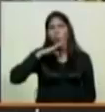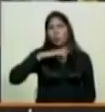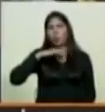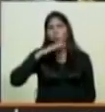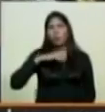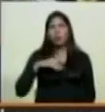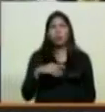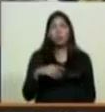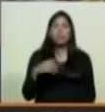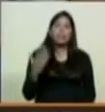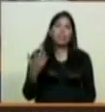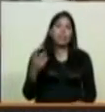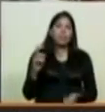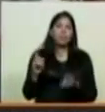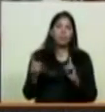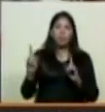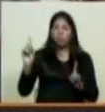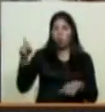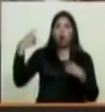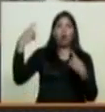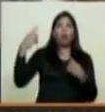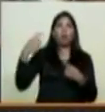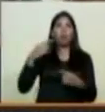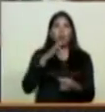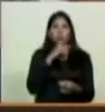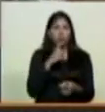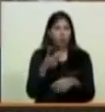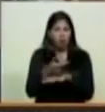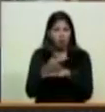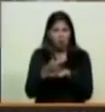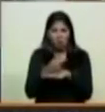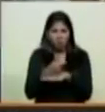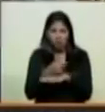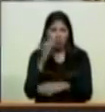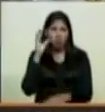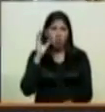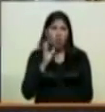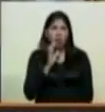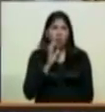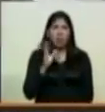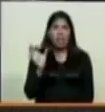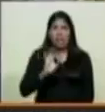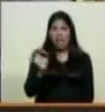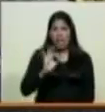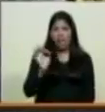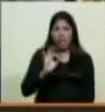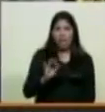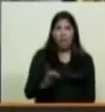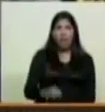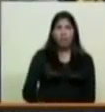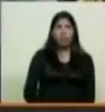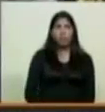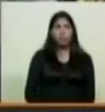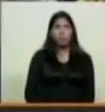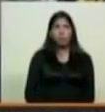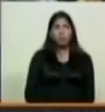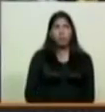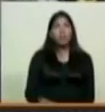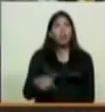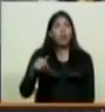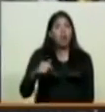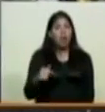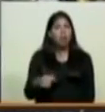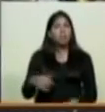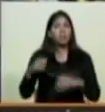lamentablemente olvidados, porque este señor que nos desgobierna no se ha tomado la molestia de sacar a flote todo esto. Nosotros somos un estado de potencia en